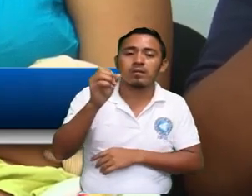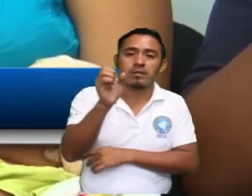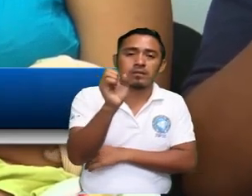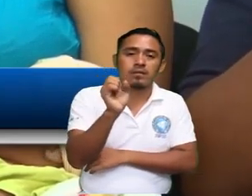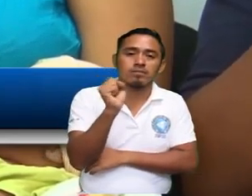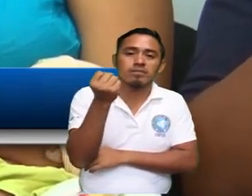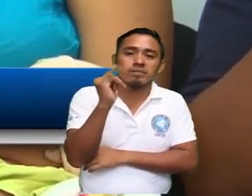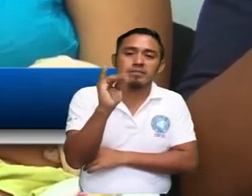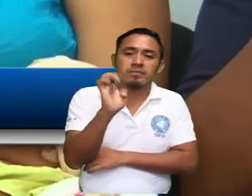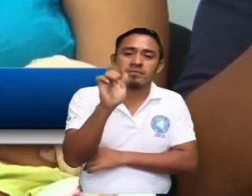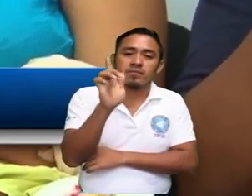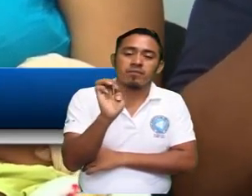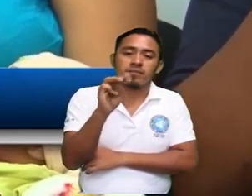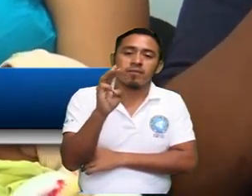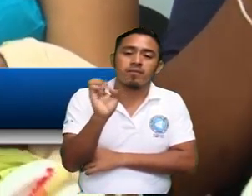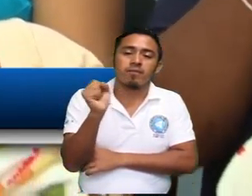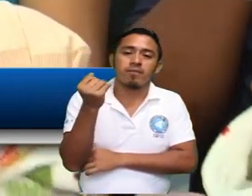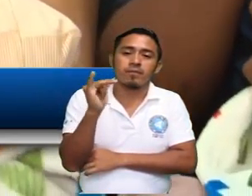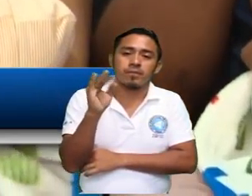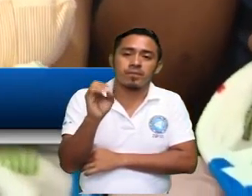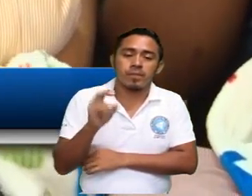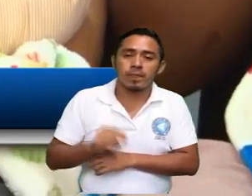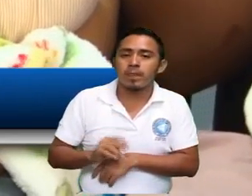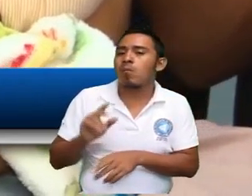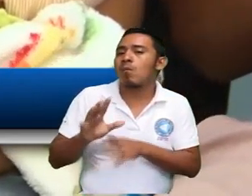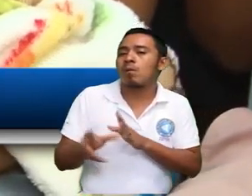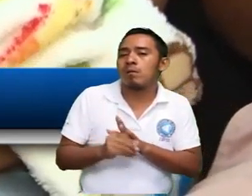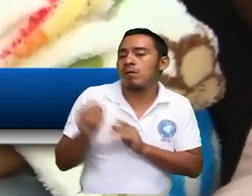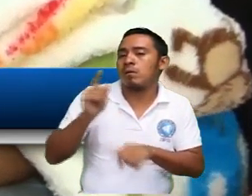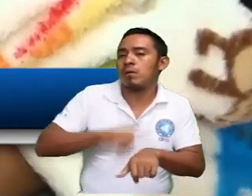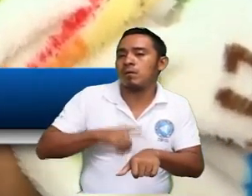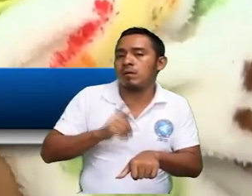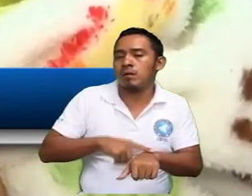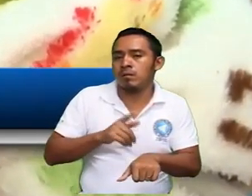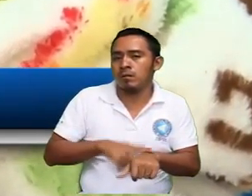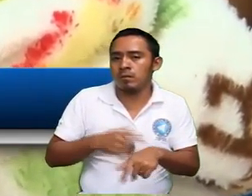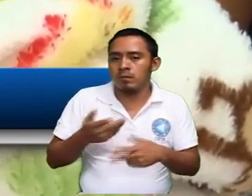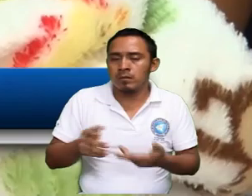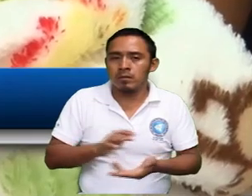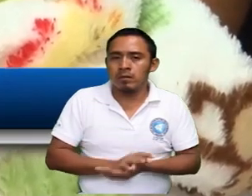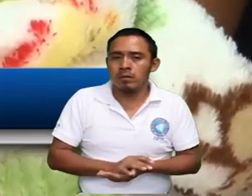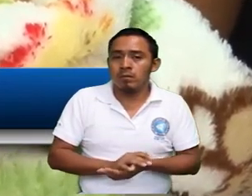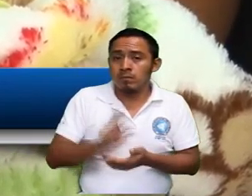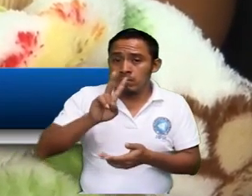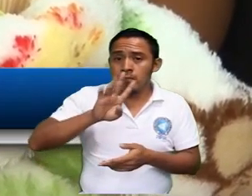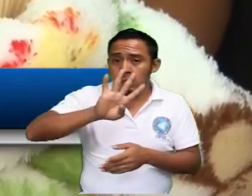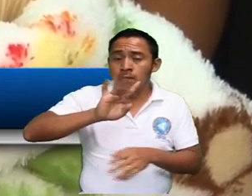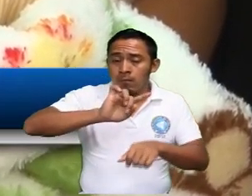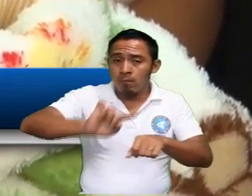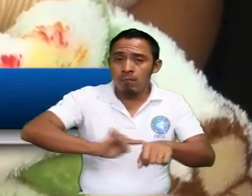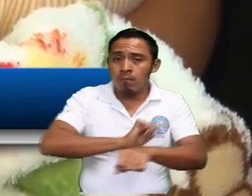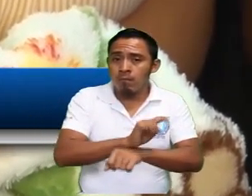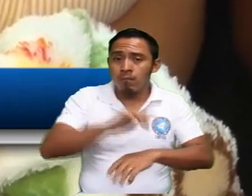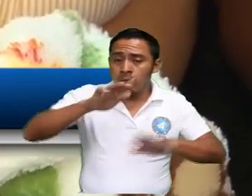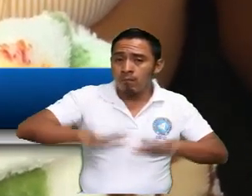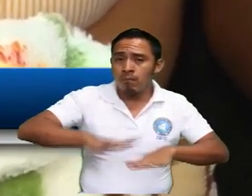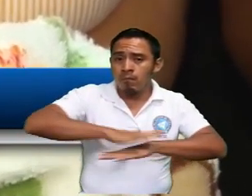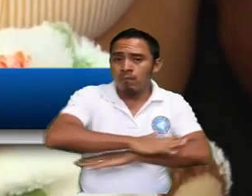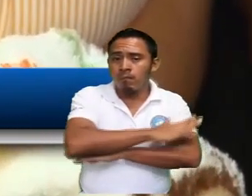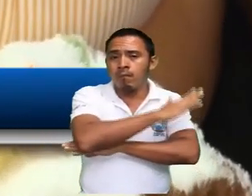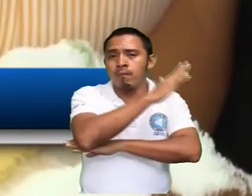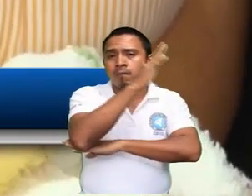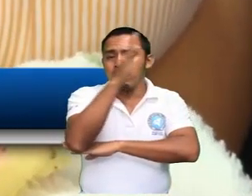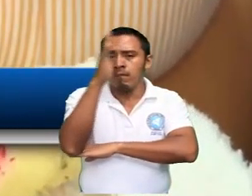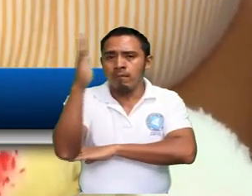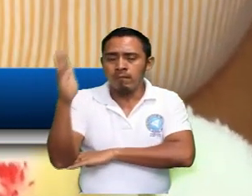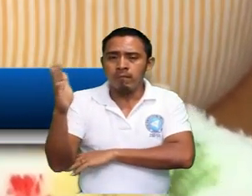vos estuviste en este programa Familia Canguro, que es de 24 horas, es la permanencia en el hospital, con